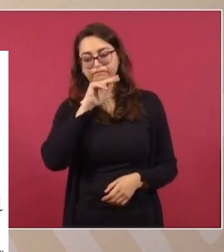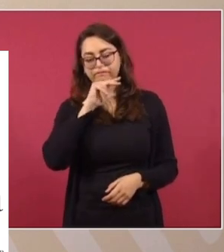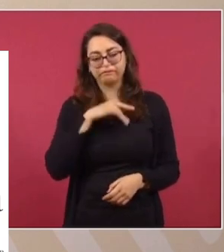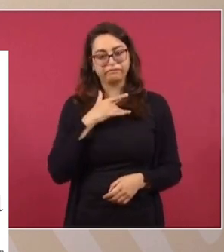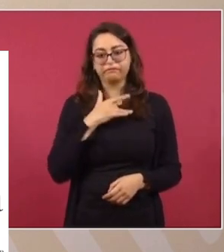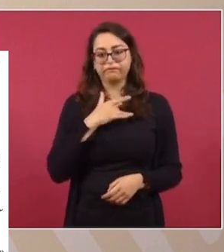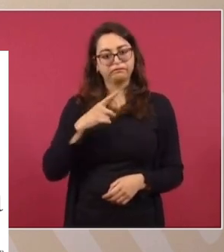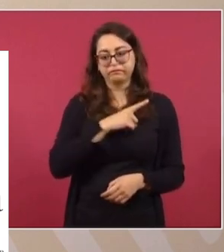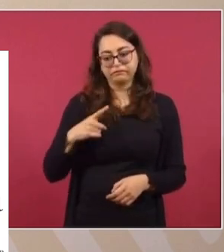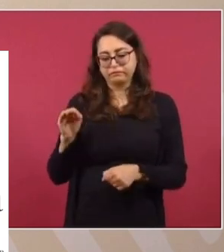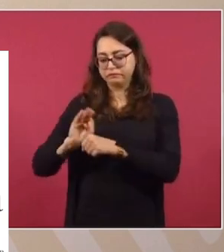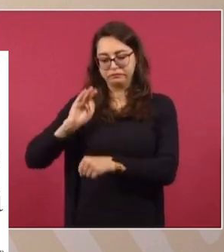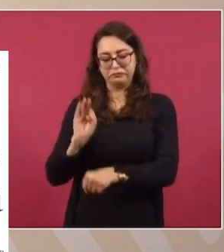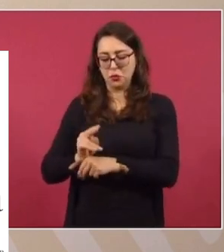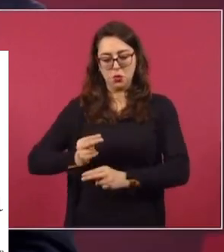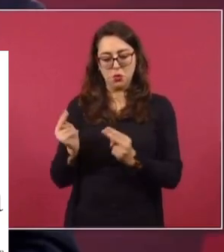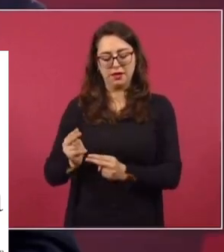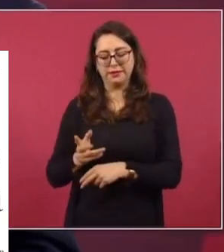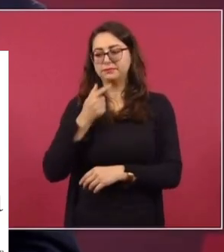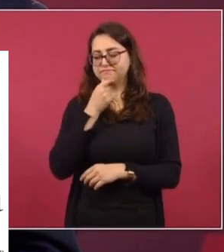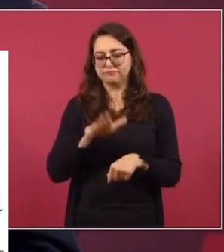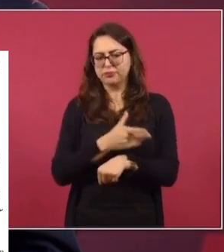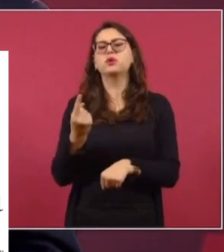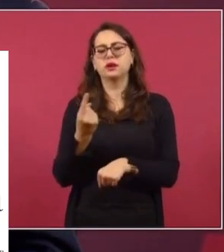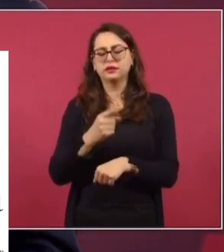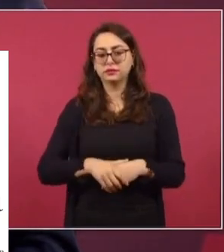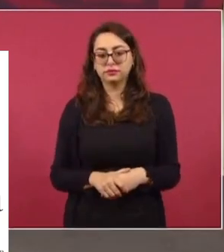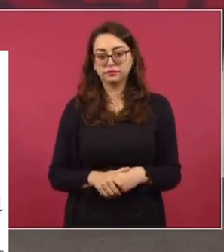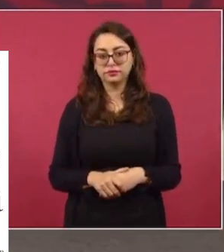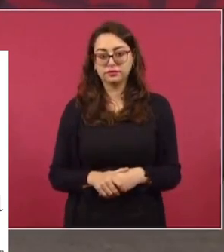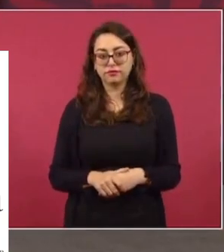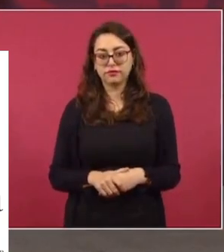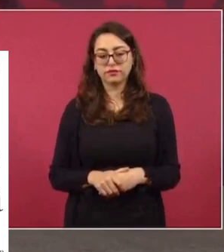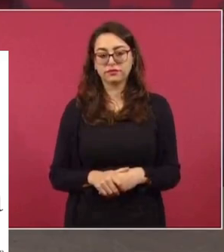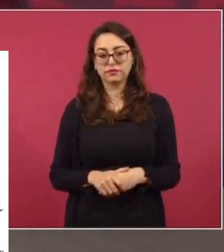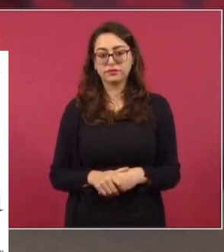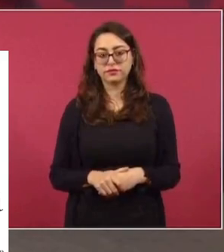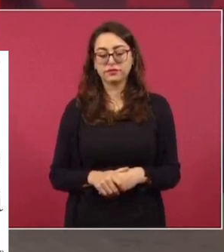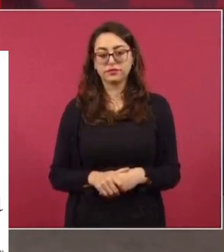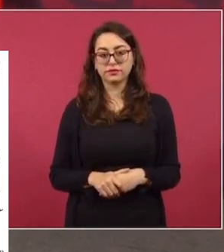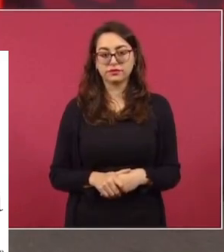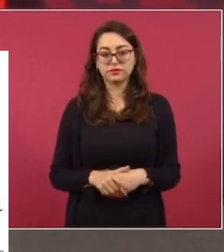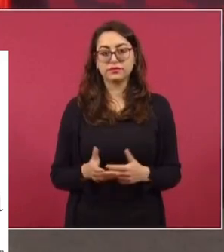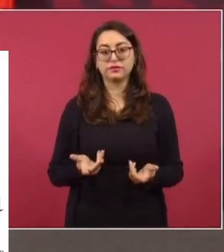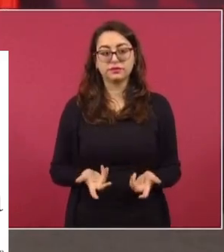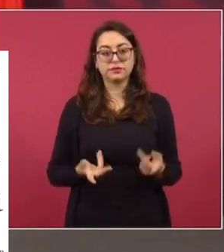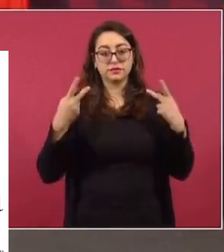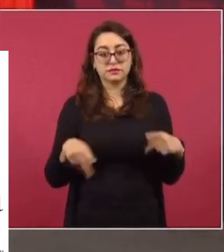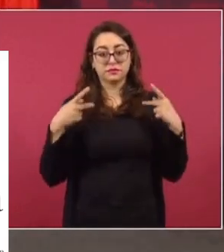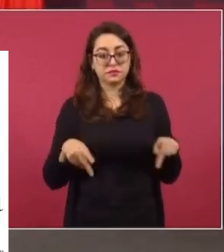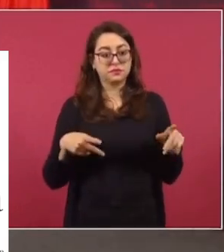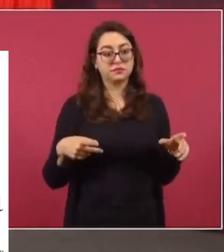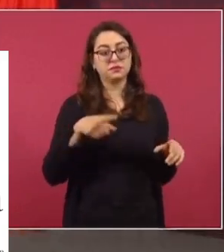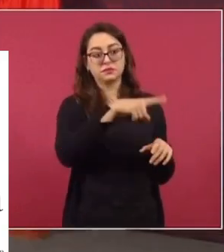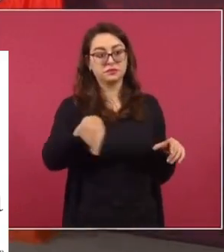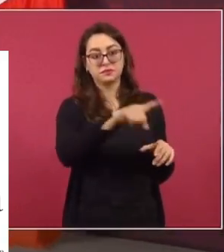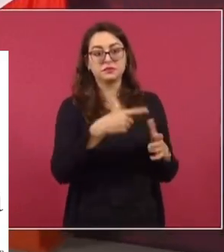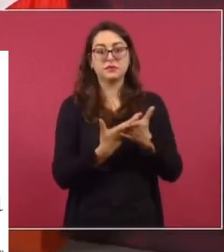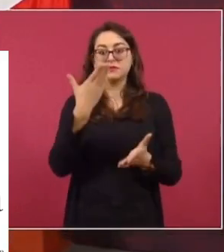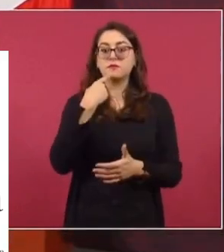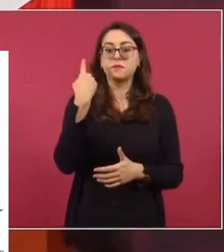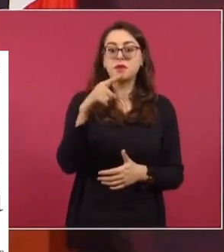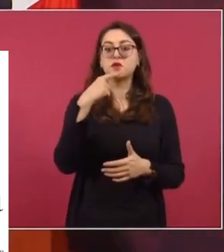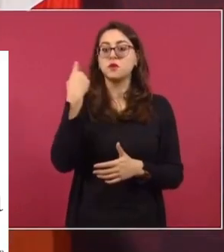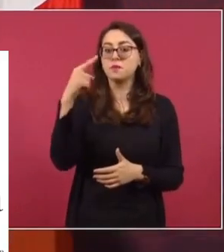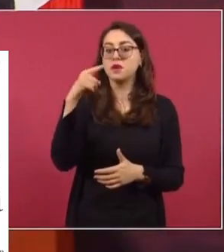de seguridad nacional, porque los que están promoviendo los amparos en contra de todas estas obras están